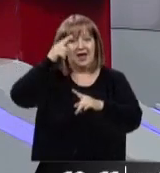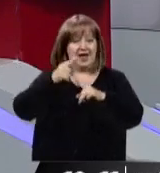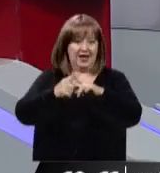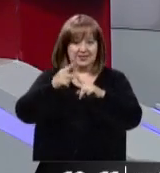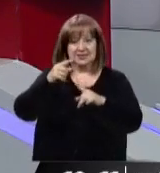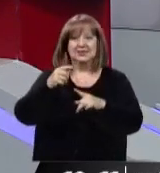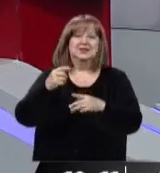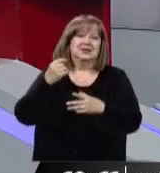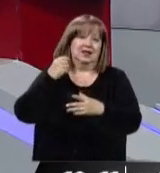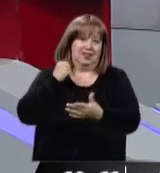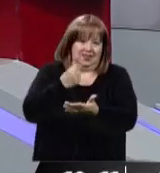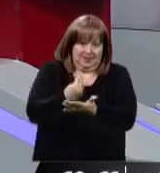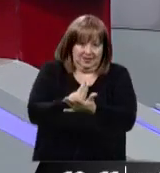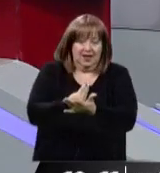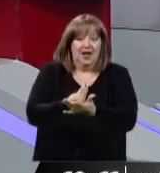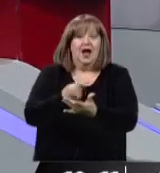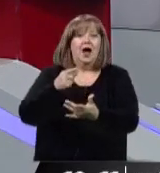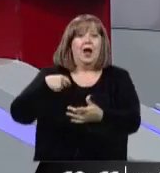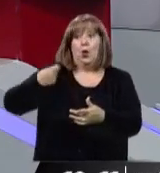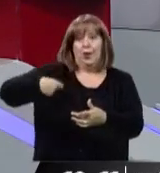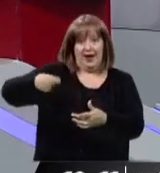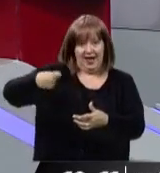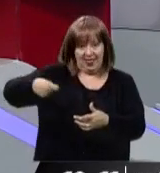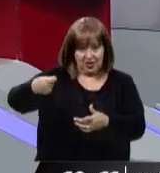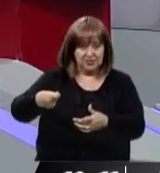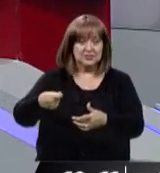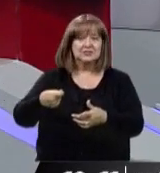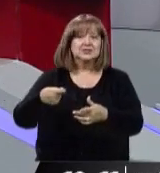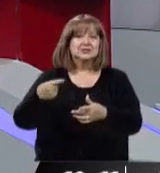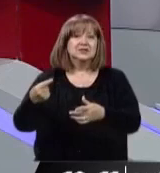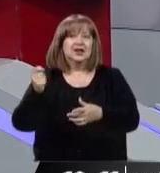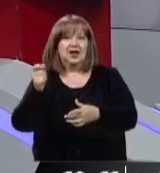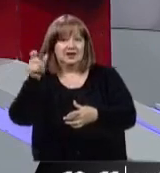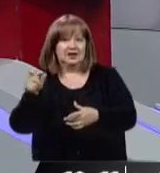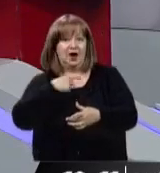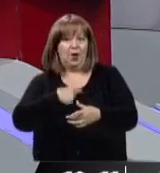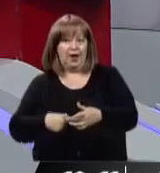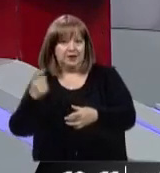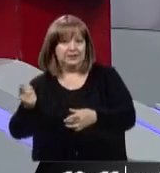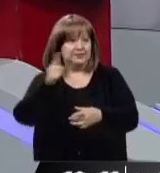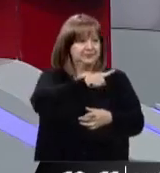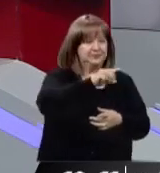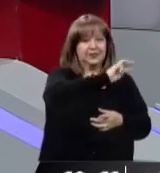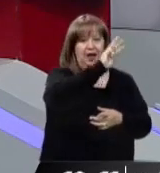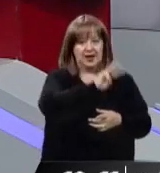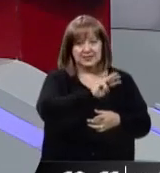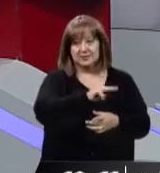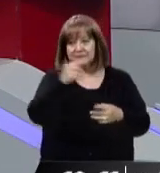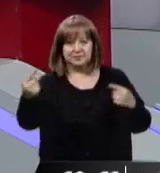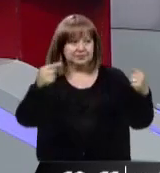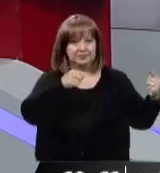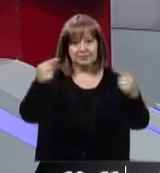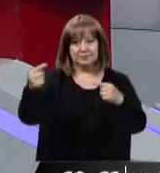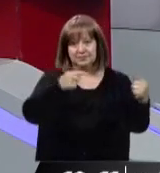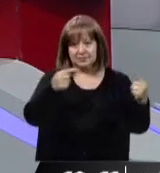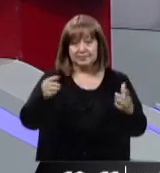que reclamaban y en esto que iba de un lado y del otro también el pase de factura, ¿no? Desde el gobierno provincial o ANSES, bueno, finalmente se llegó a un acuerdo,